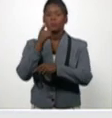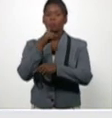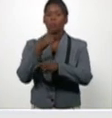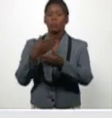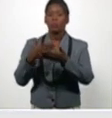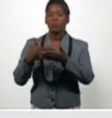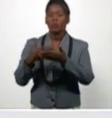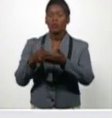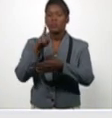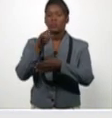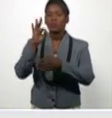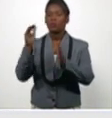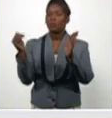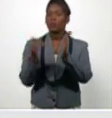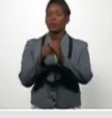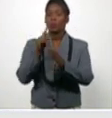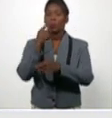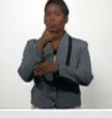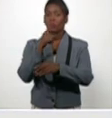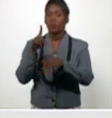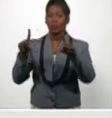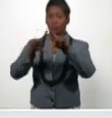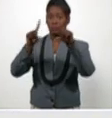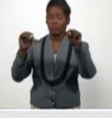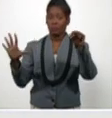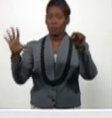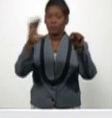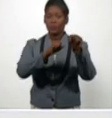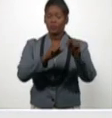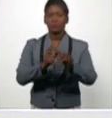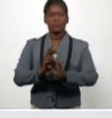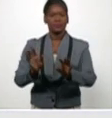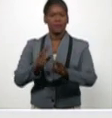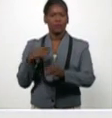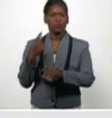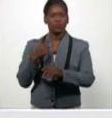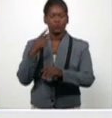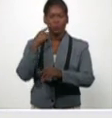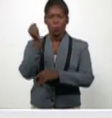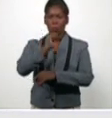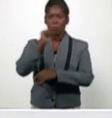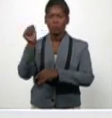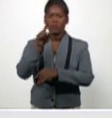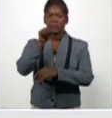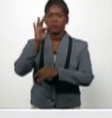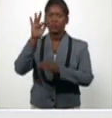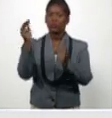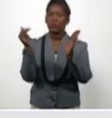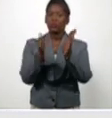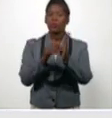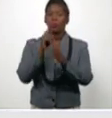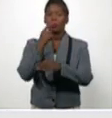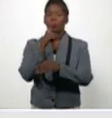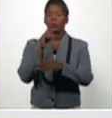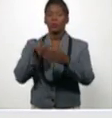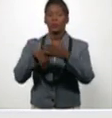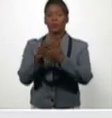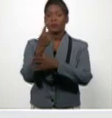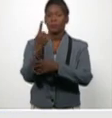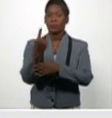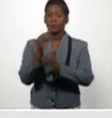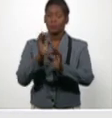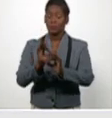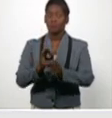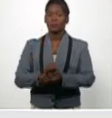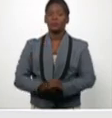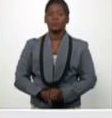casi a 20.000. Esto depende también de la presión de muestras, del número de casos. Acuérdense que